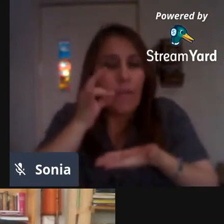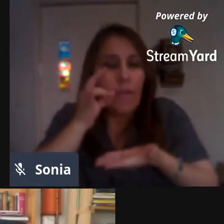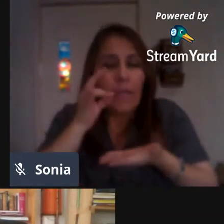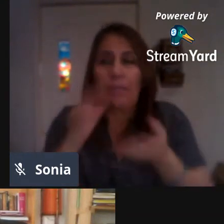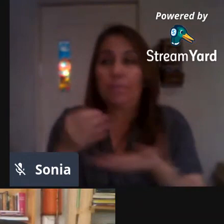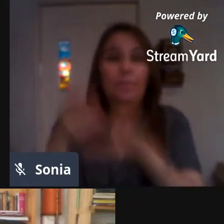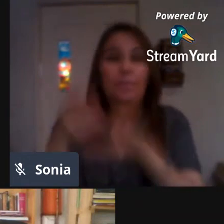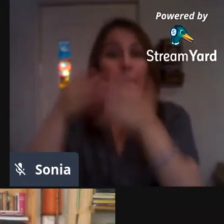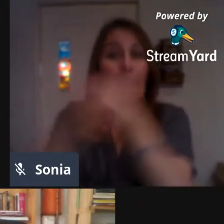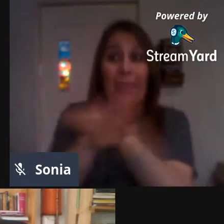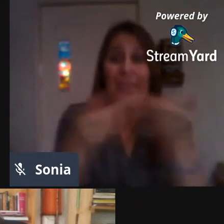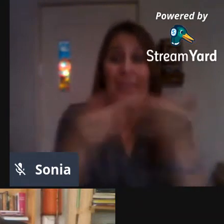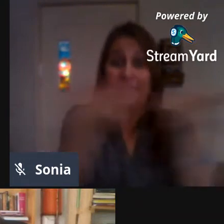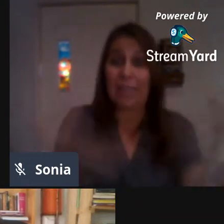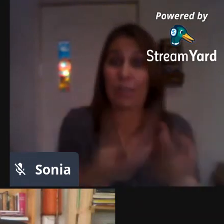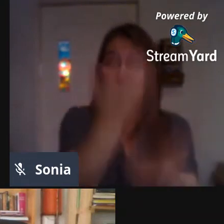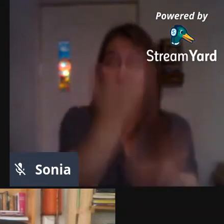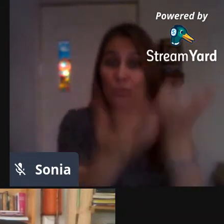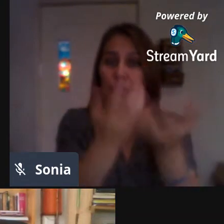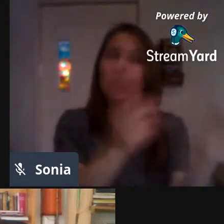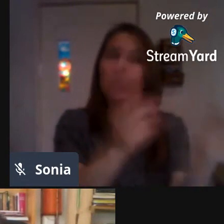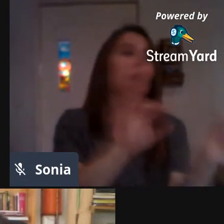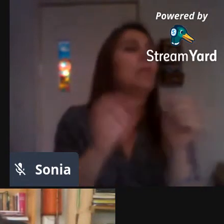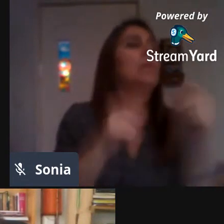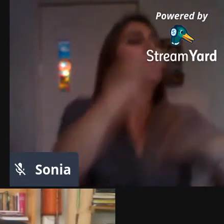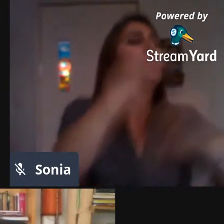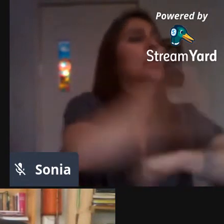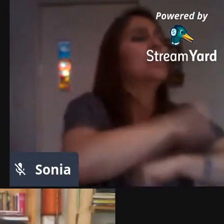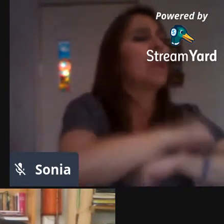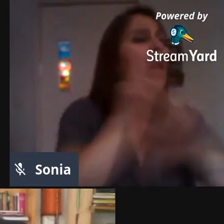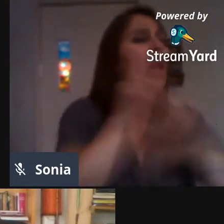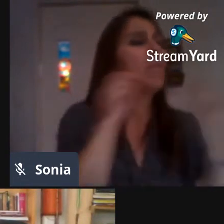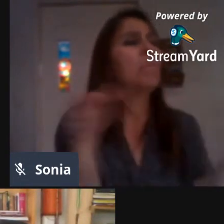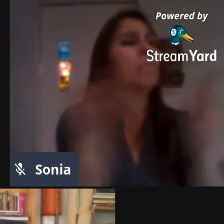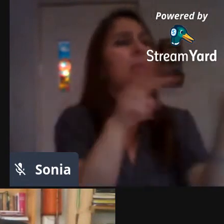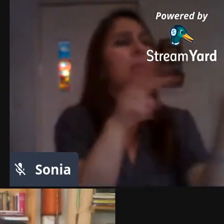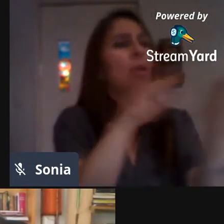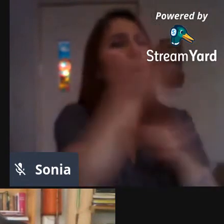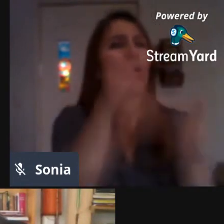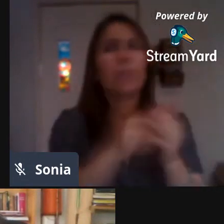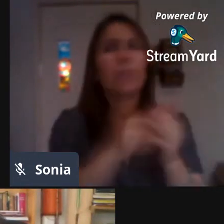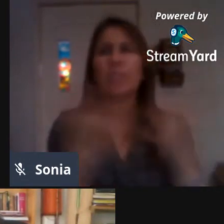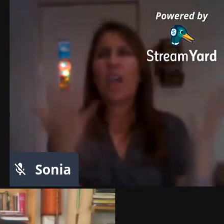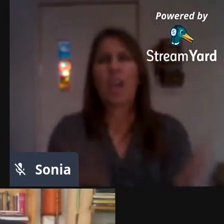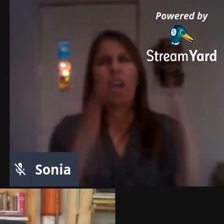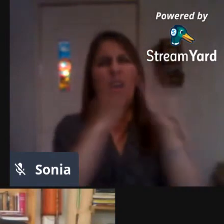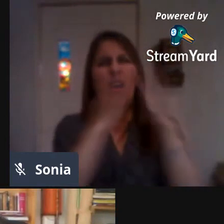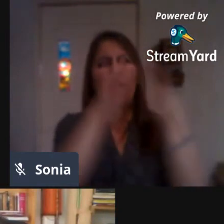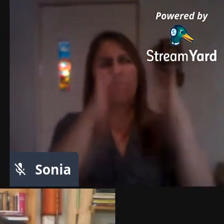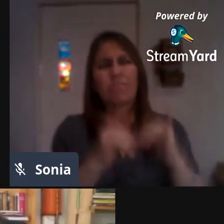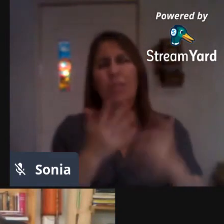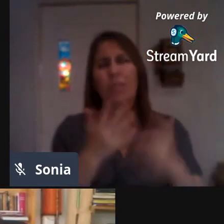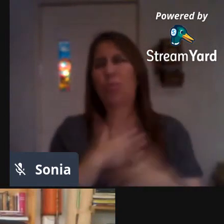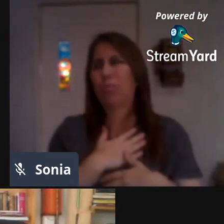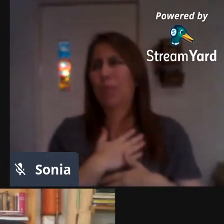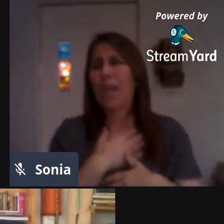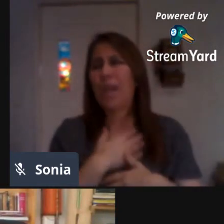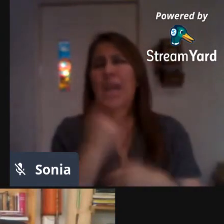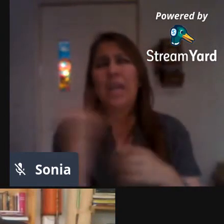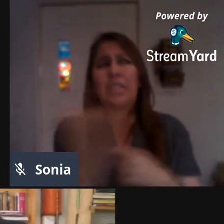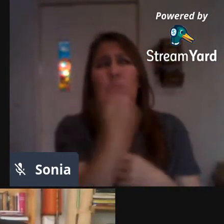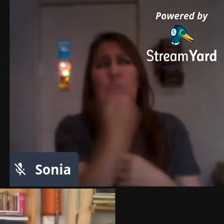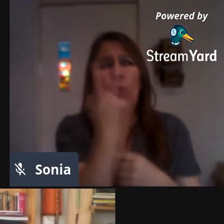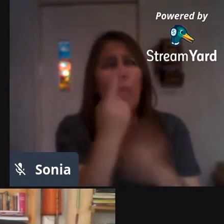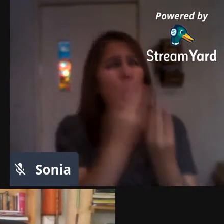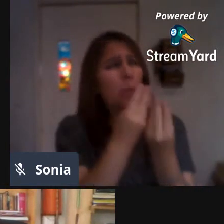de la sala vuelvo a entrar en la conexión planetaria a la pandemia la soledad de afuera me parece por ahora más